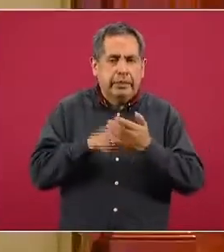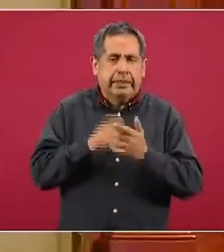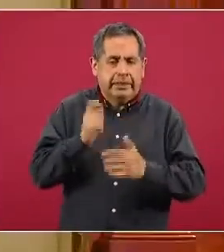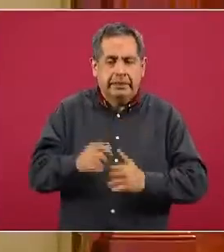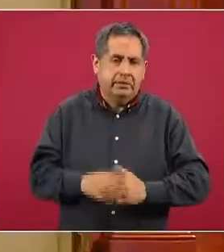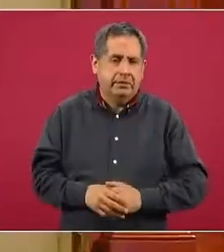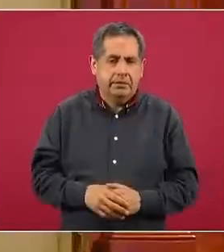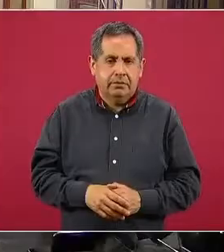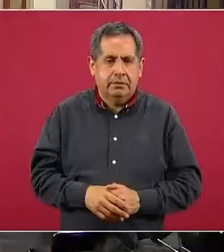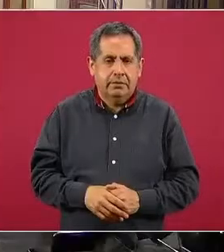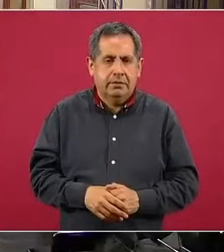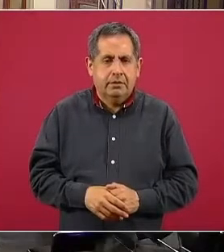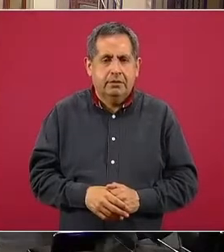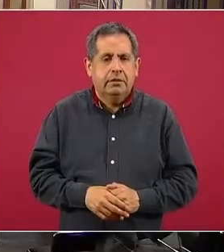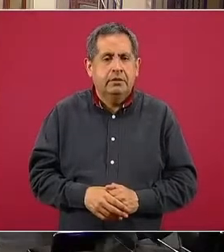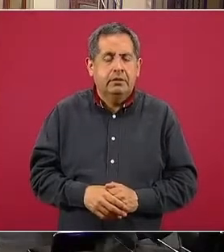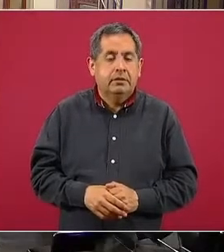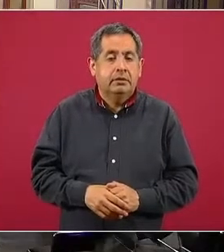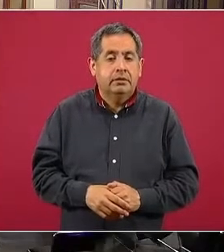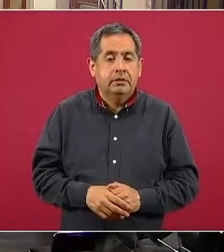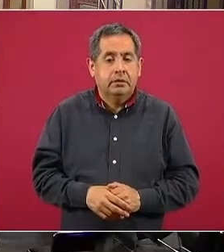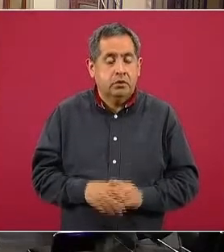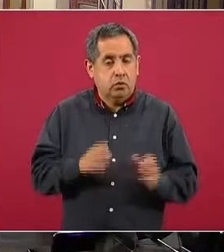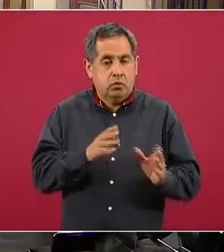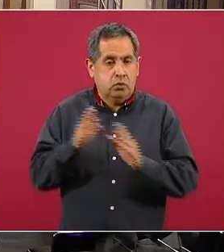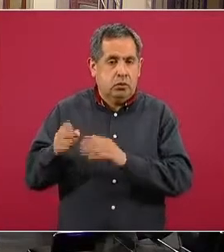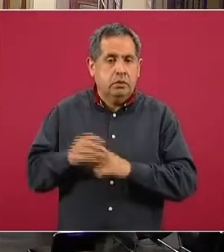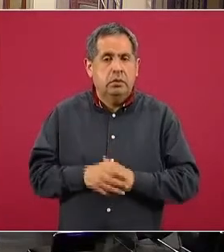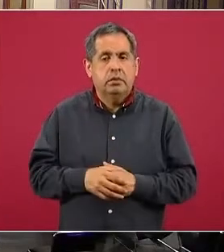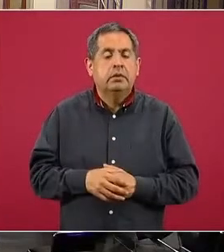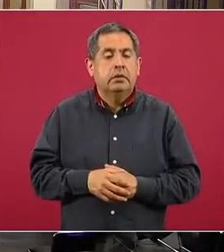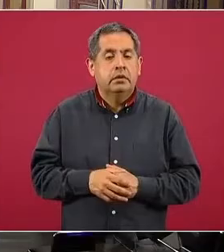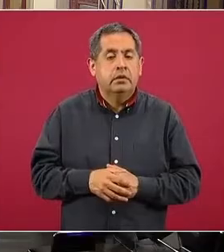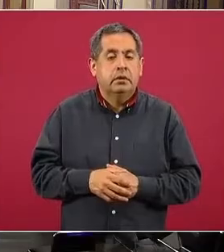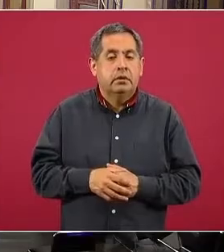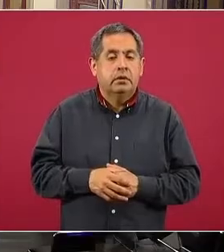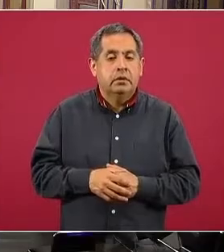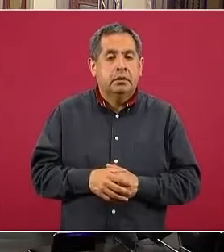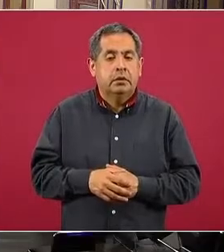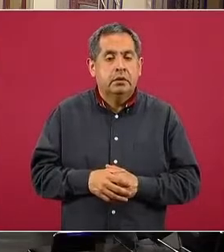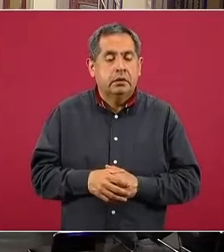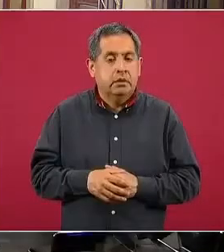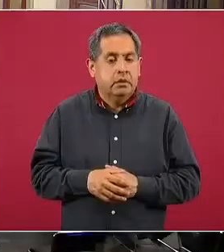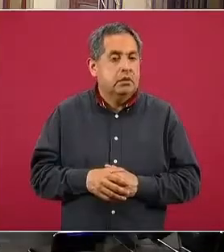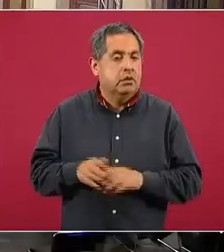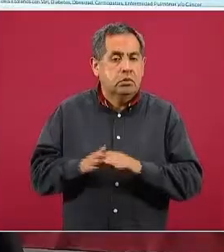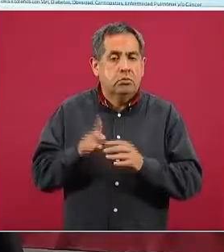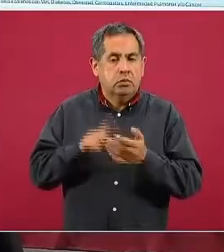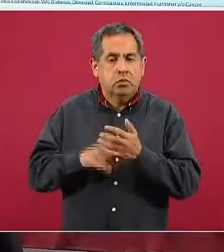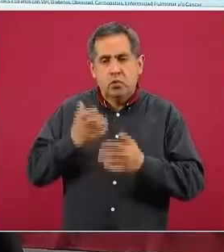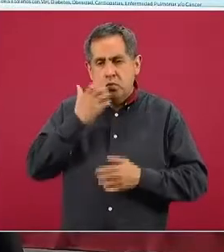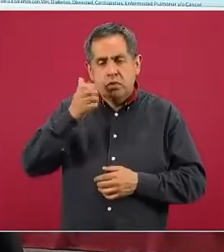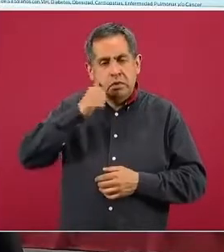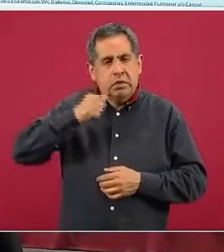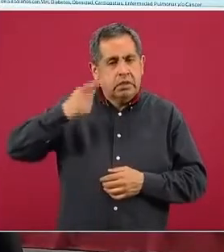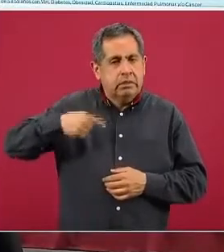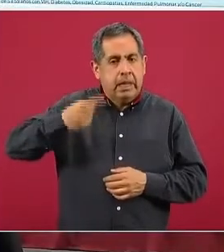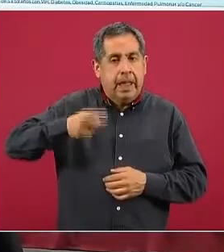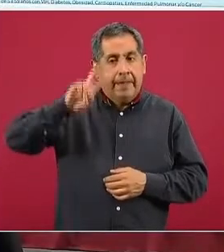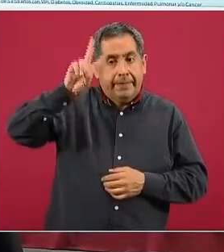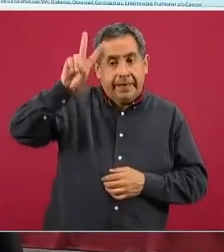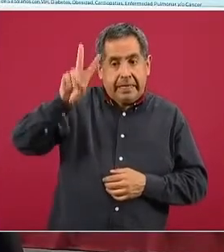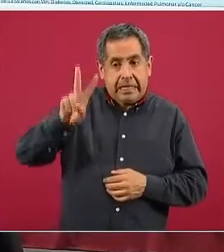indicador. Veamos el siguiente grupo de diapositivas. Vamos a actualizar, como va a ser ya costumbre todos los